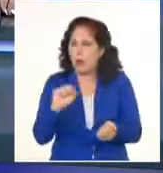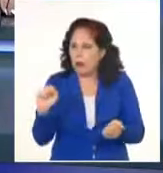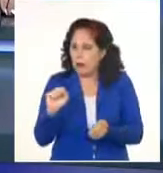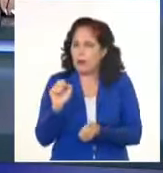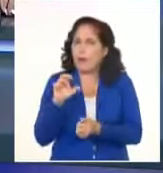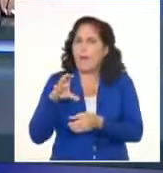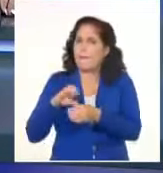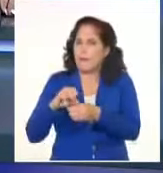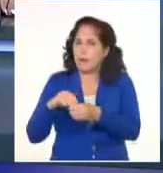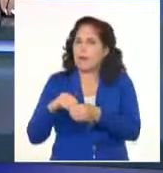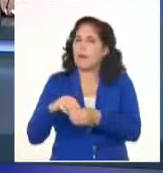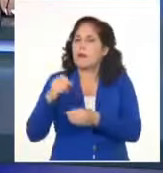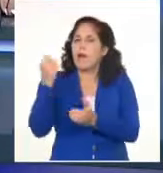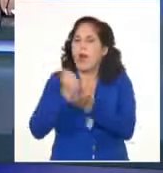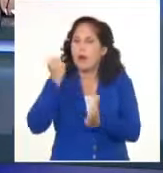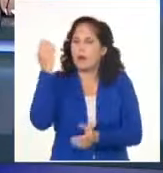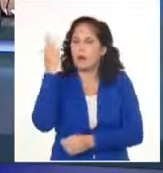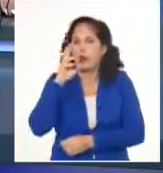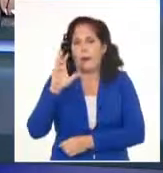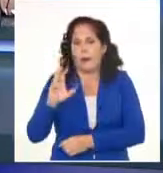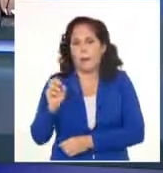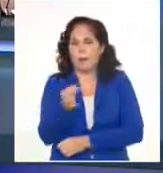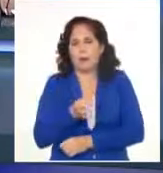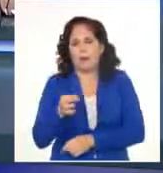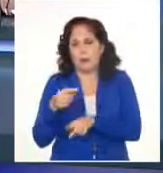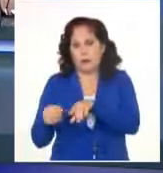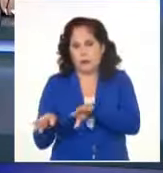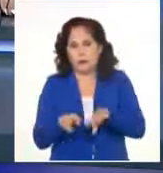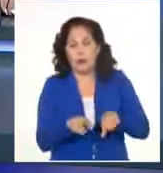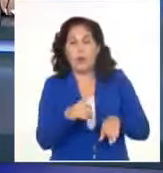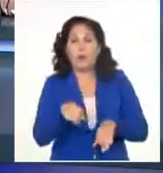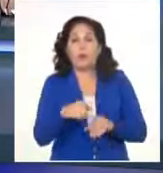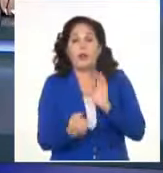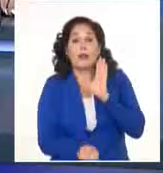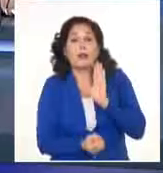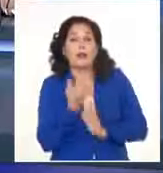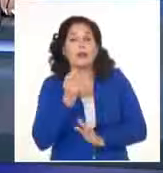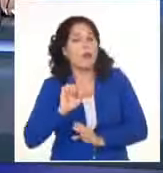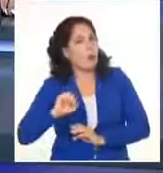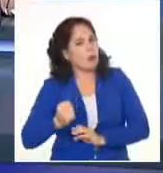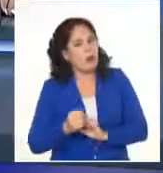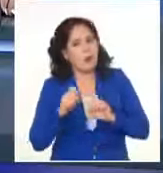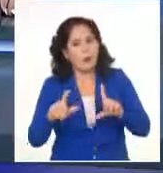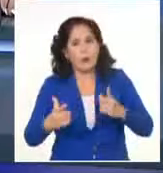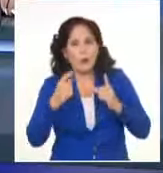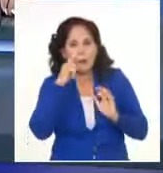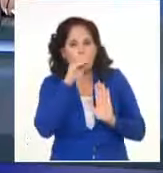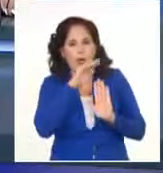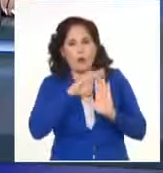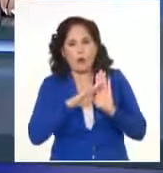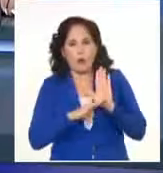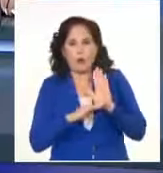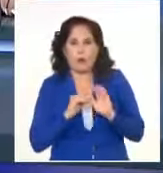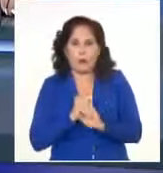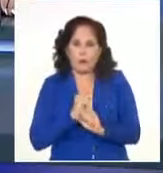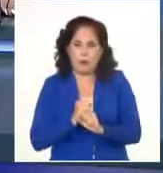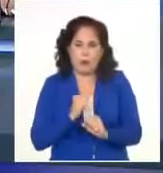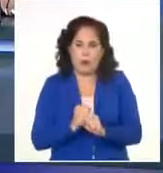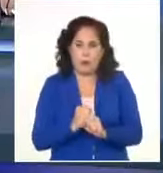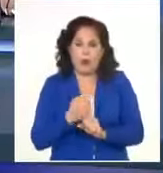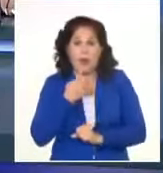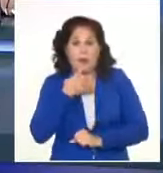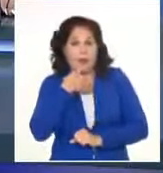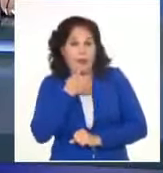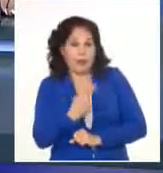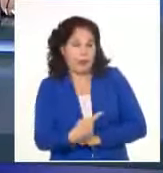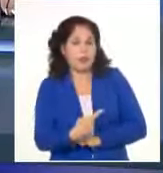los actores económicos no estatales deben cumplir desde su creación con las obligaciones establecidas con sus trabajadores. Según Odriozola Guitart,